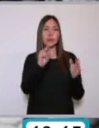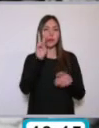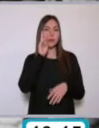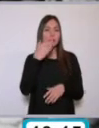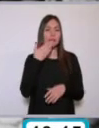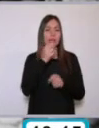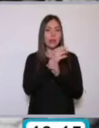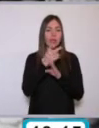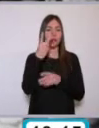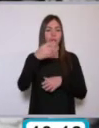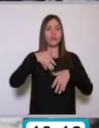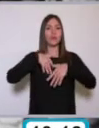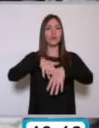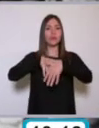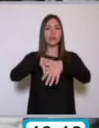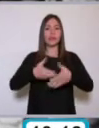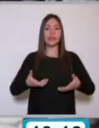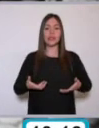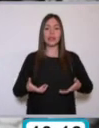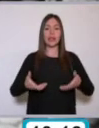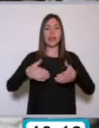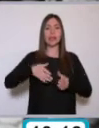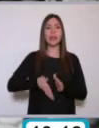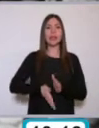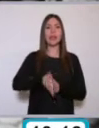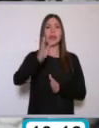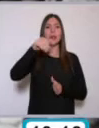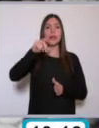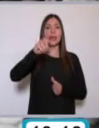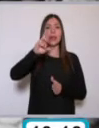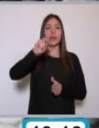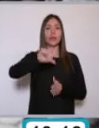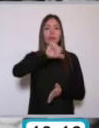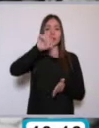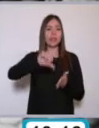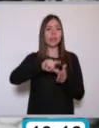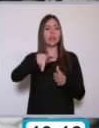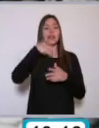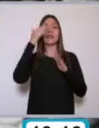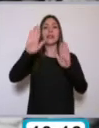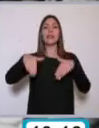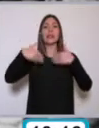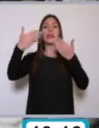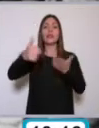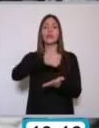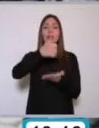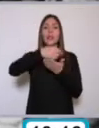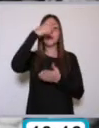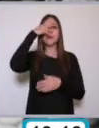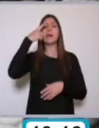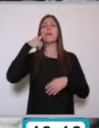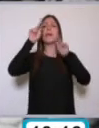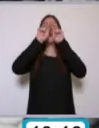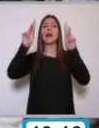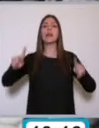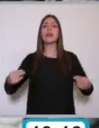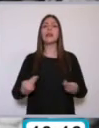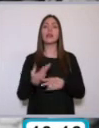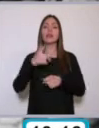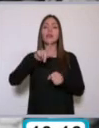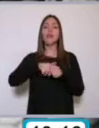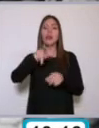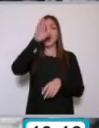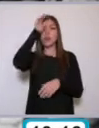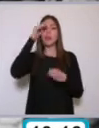están desfilando por la calle de Madero en el centro, porque están llegando a la Ciudad de México para tomar Palacio Nacional juntos por parte de la Convención de